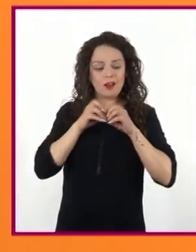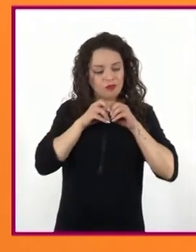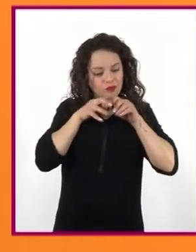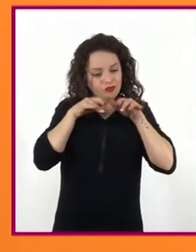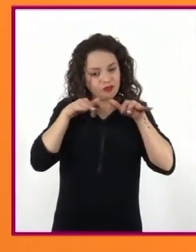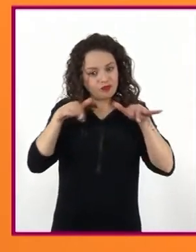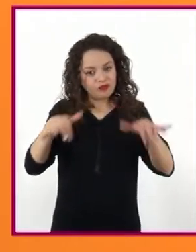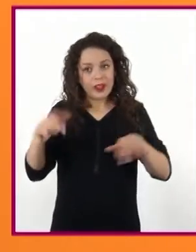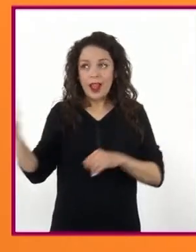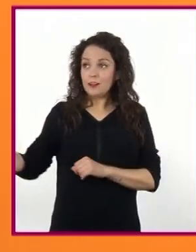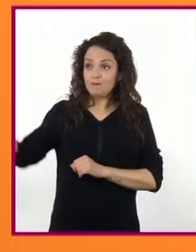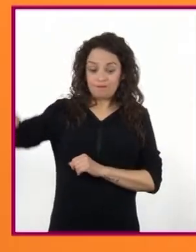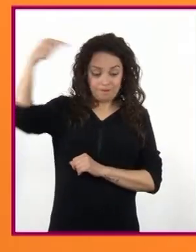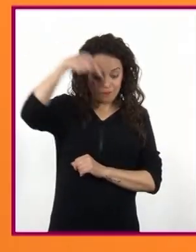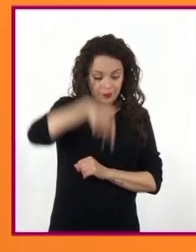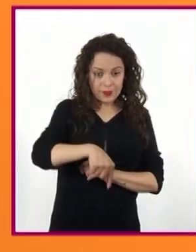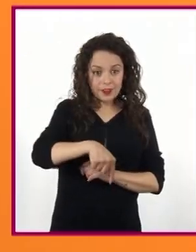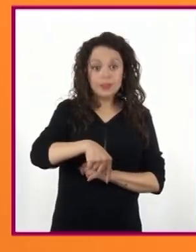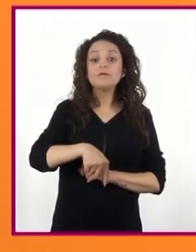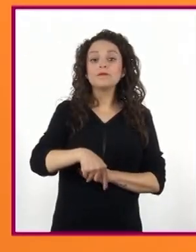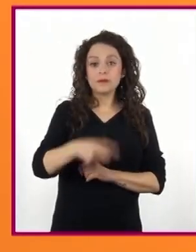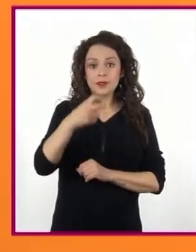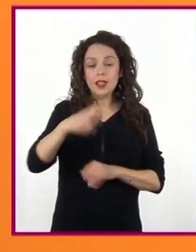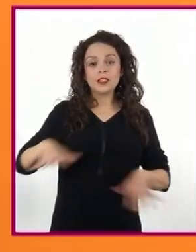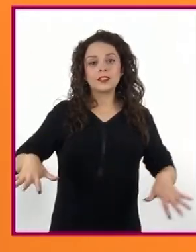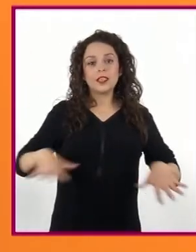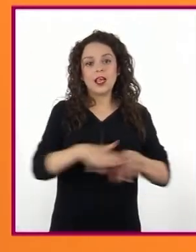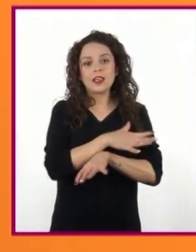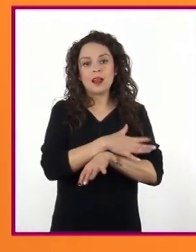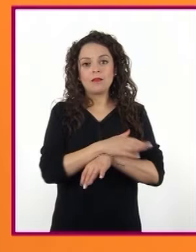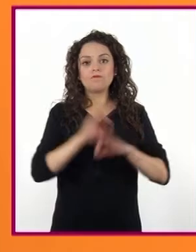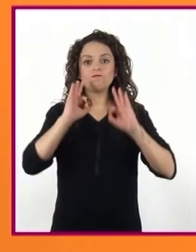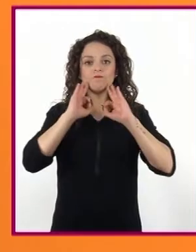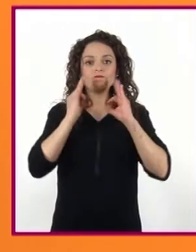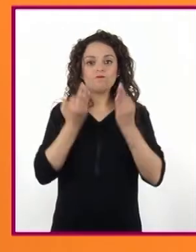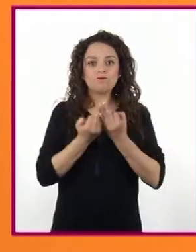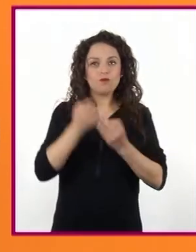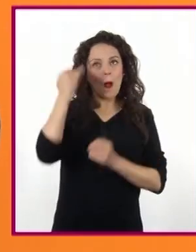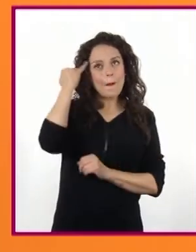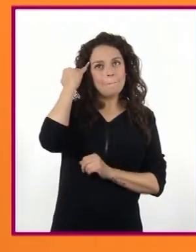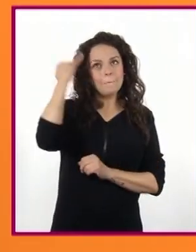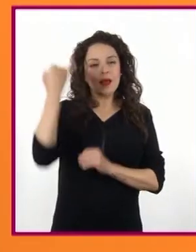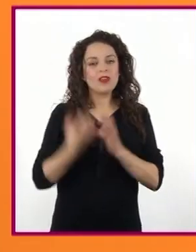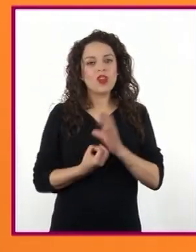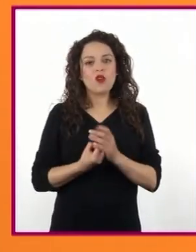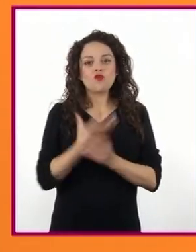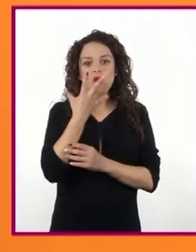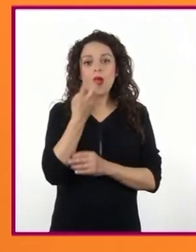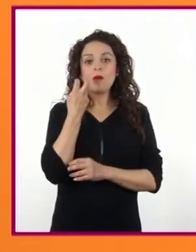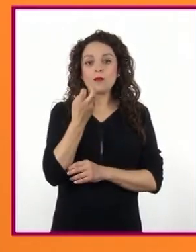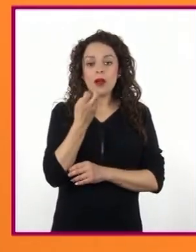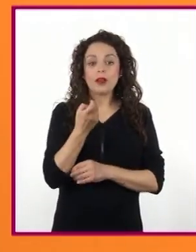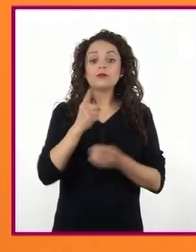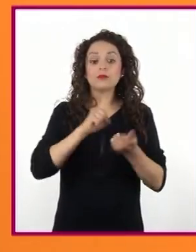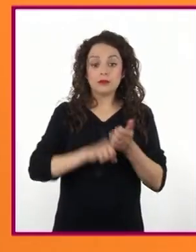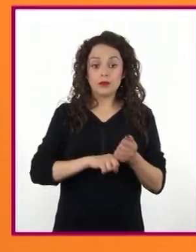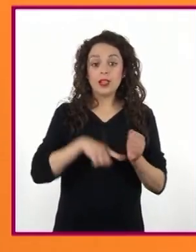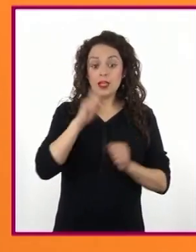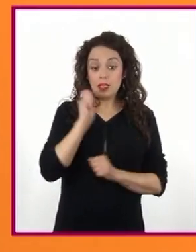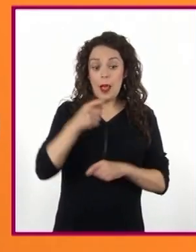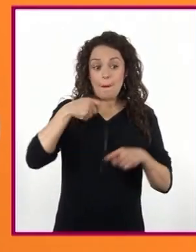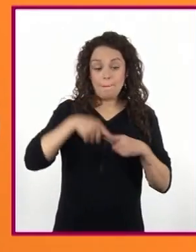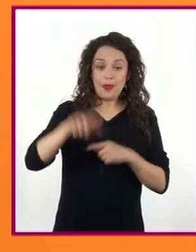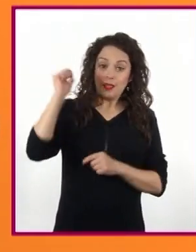la Nueva España y permeó el pensamiento novohispano de nuevas ideas que fueron el germen de la insurrección de principios del